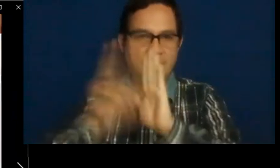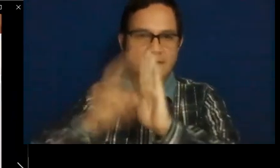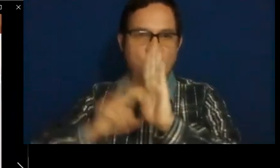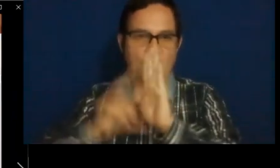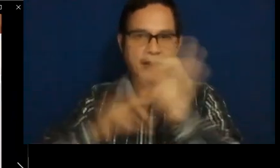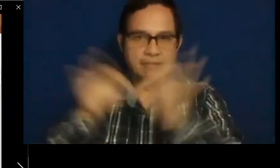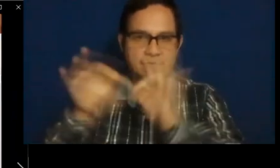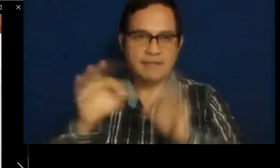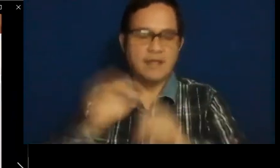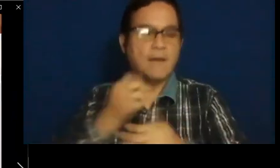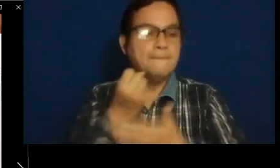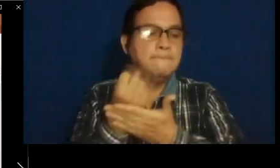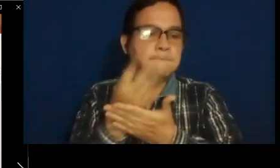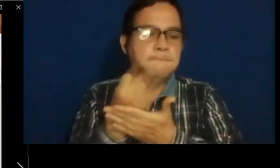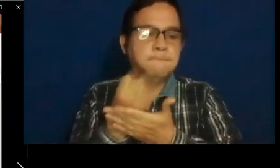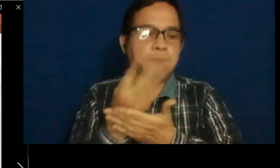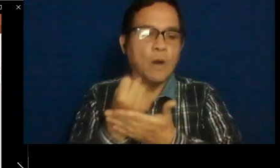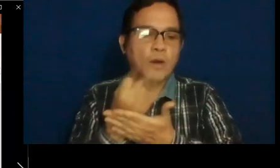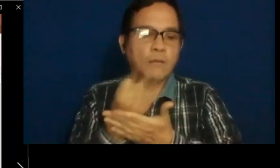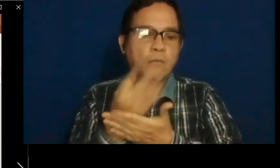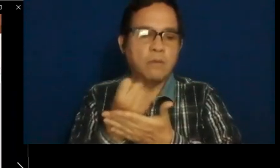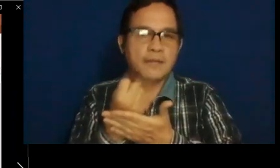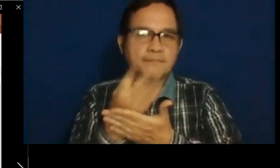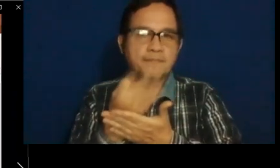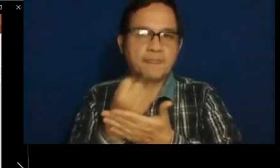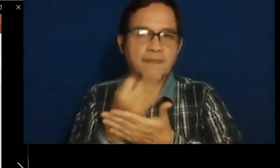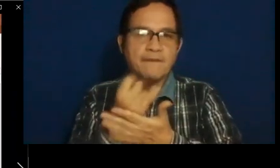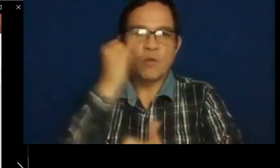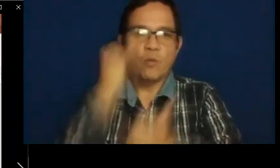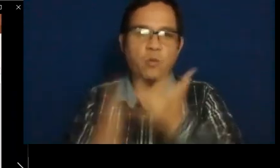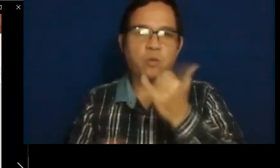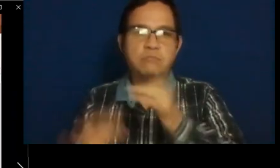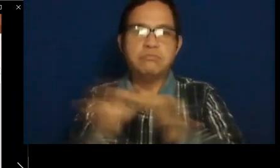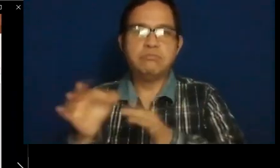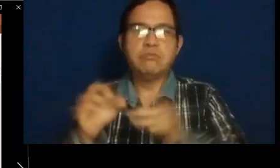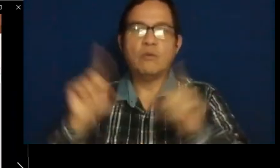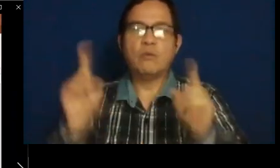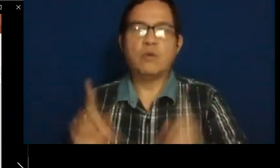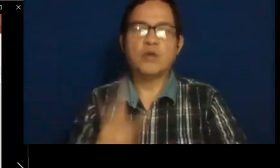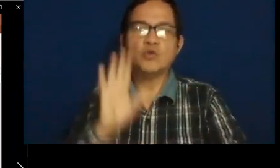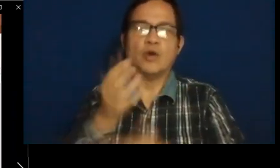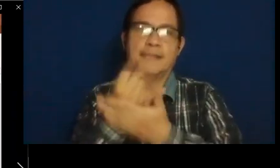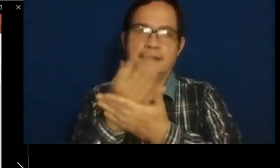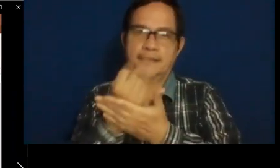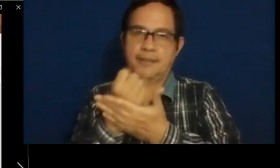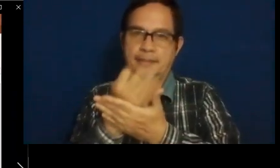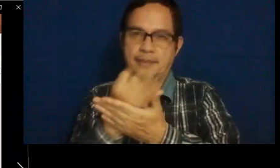lista, ¿vale? Para poder ya finalmente solventar la parte teórica y